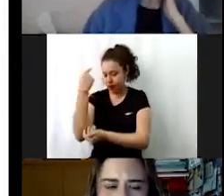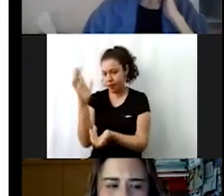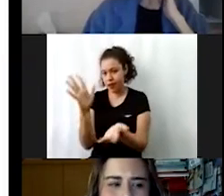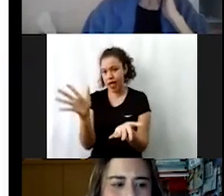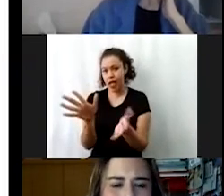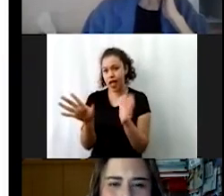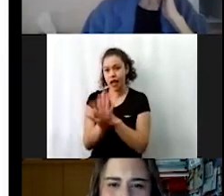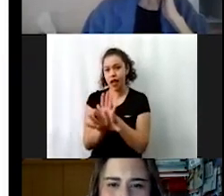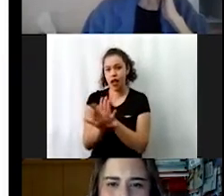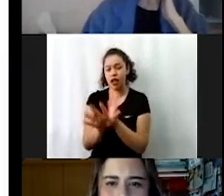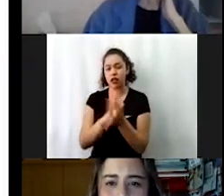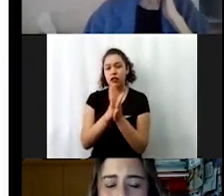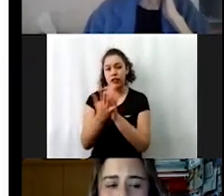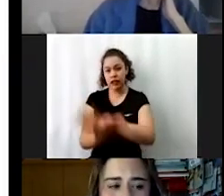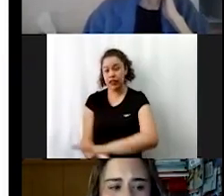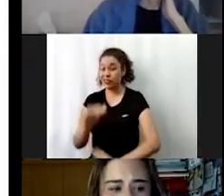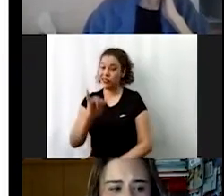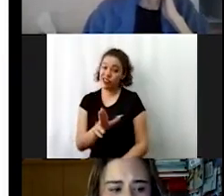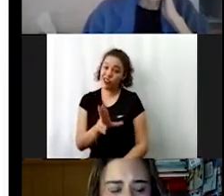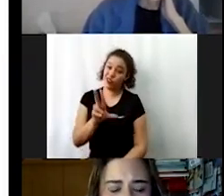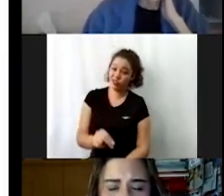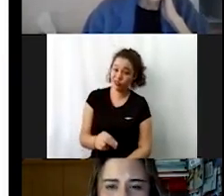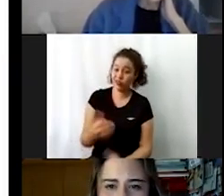no. Está realmente